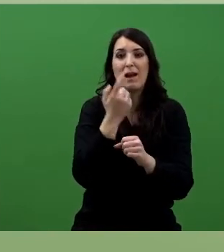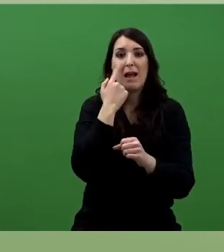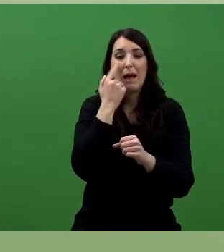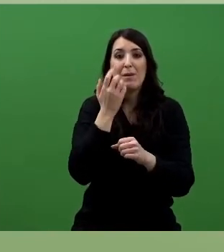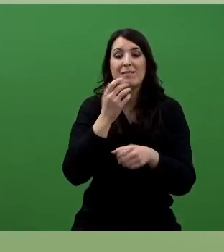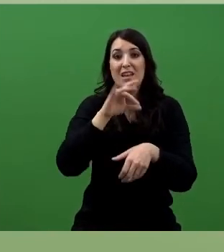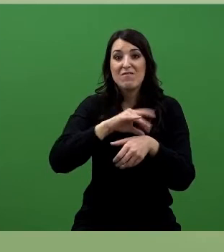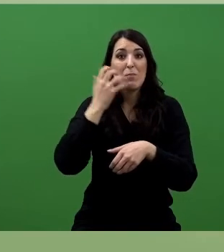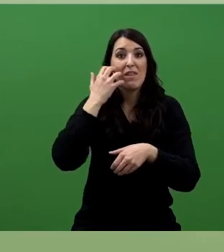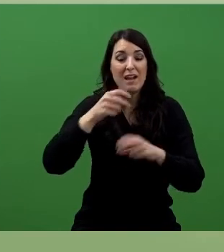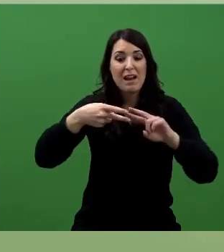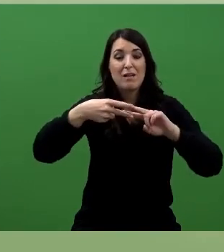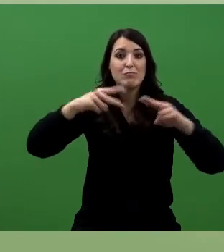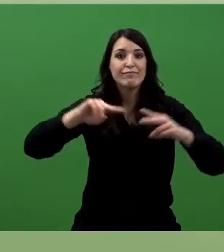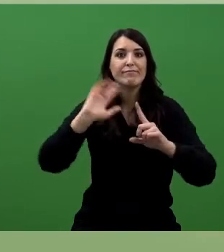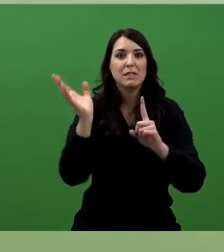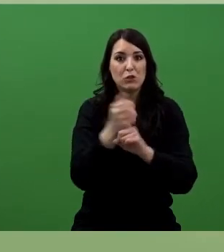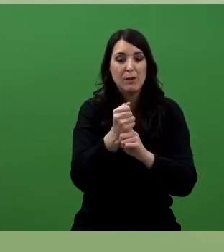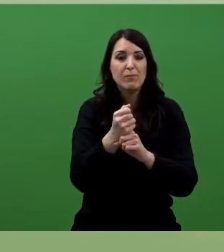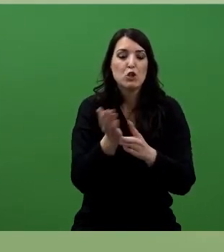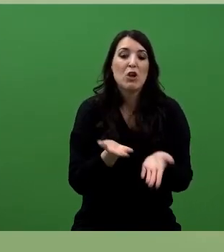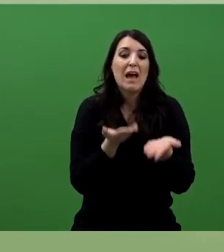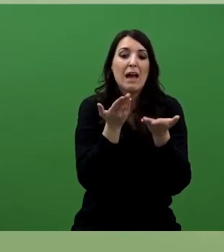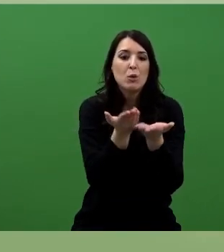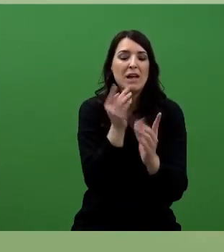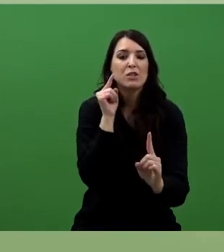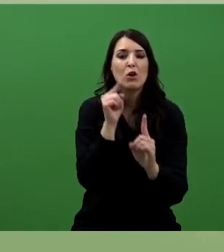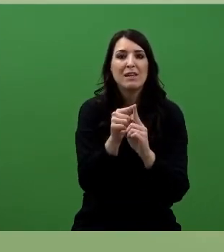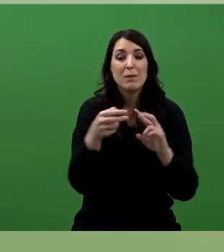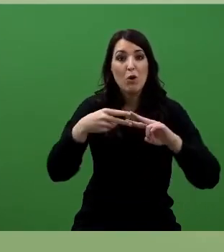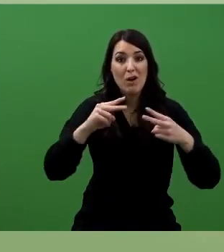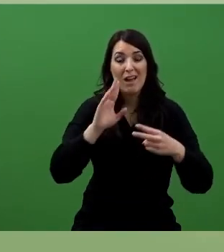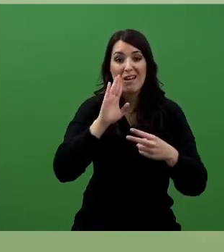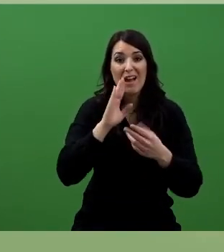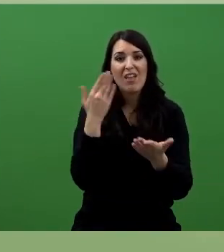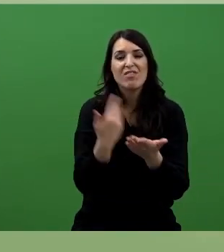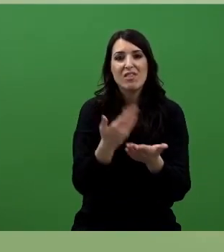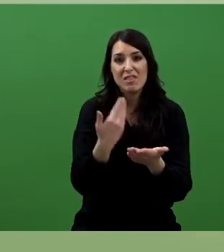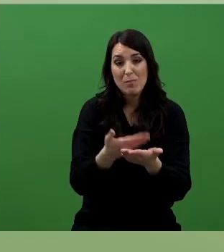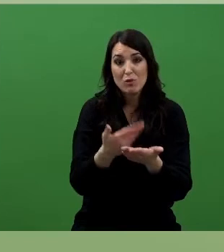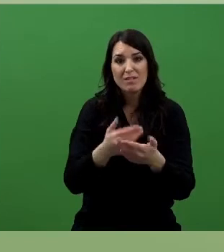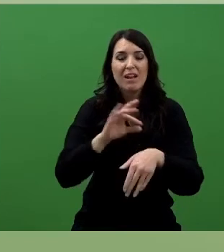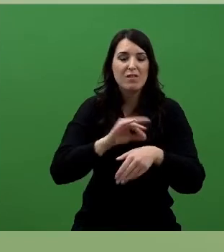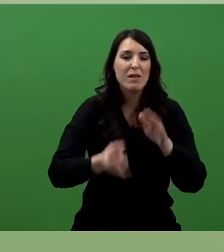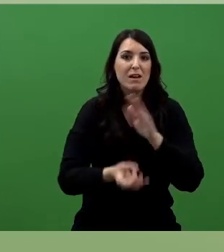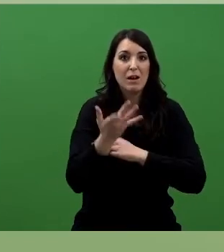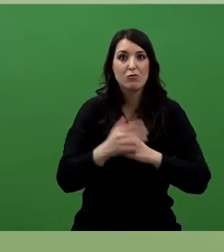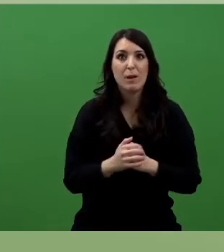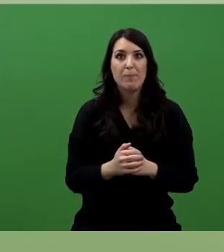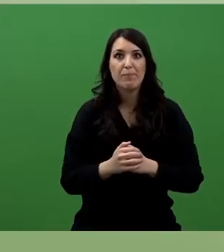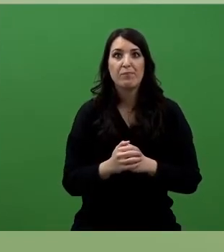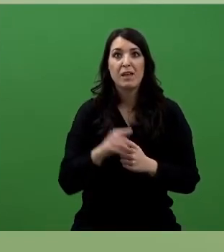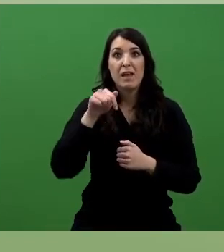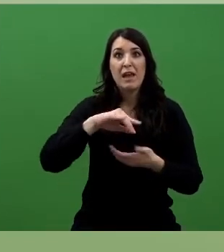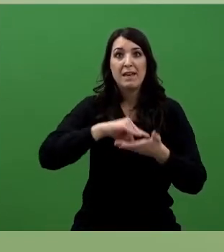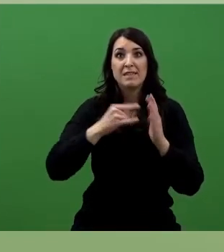enfermedad en una familia o no. ¿Vale? Es decir, unas ayudas para poder demostrar que este gen causa la enfermedad. Hay 4 cohortes